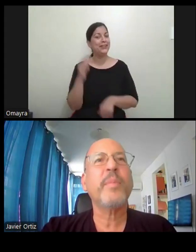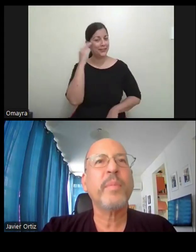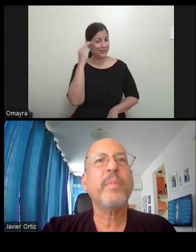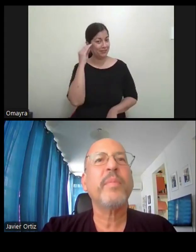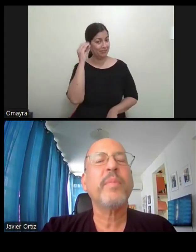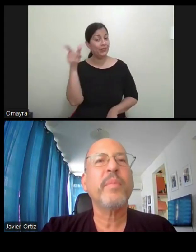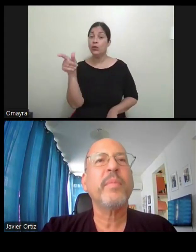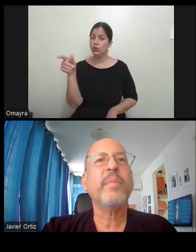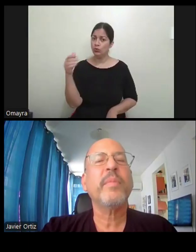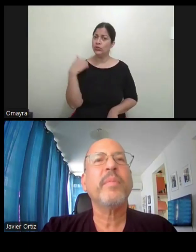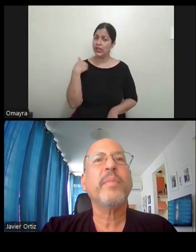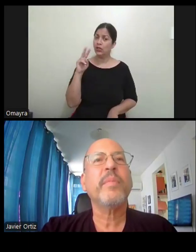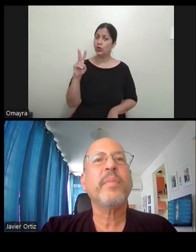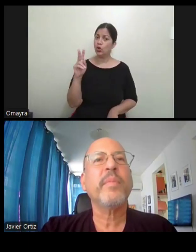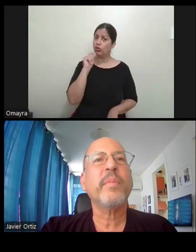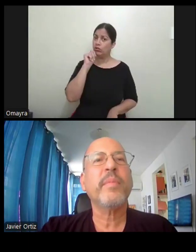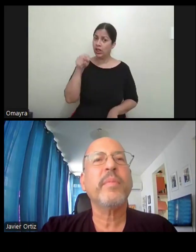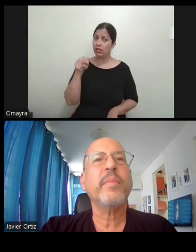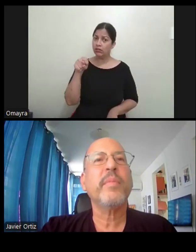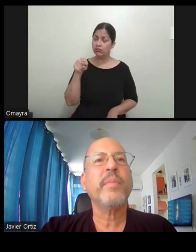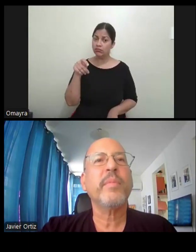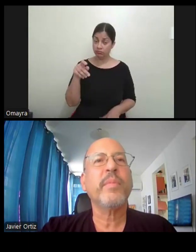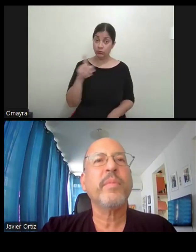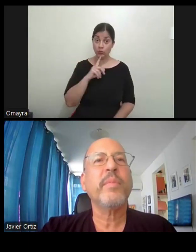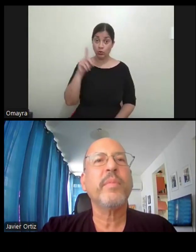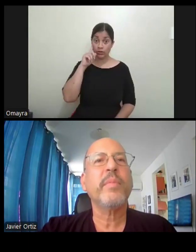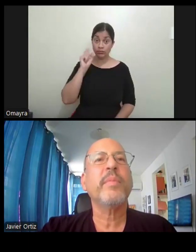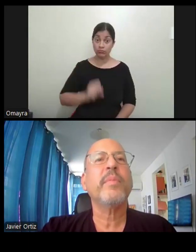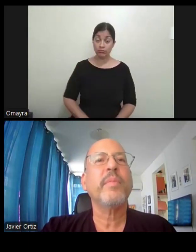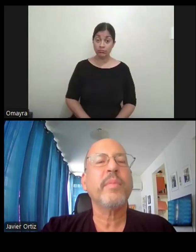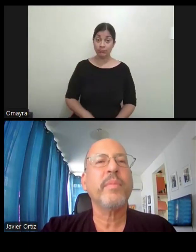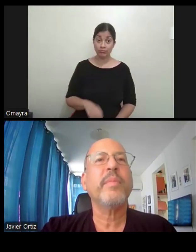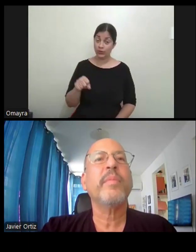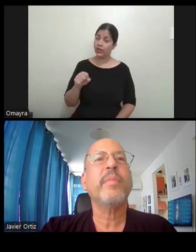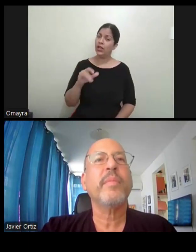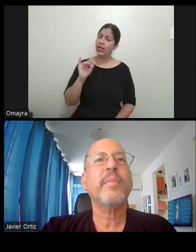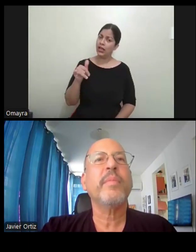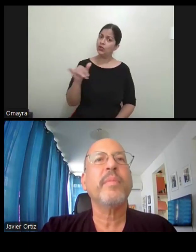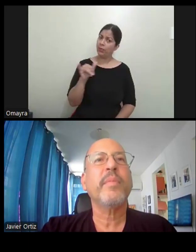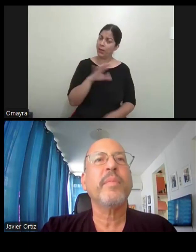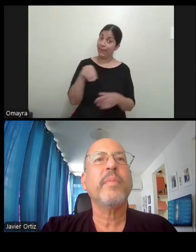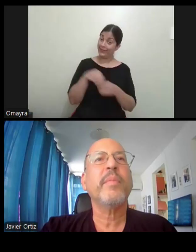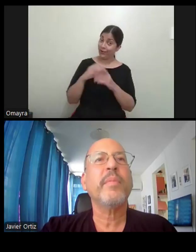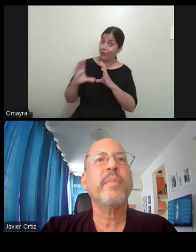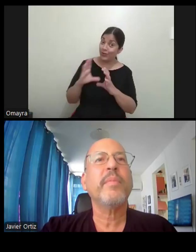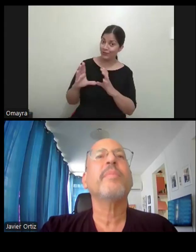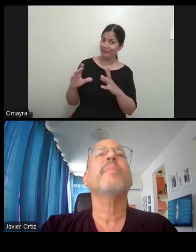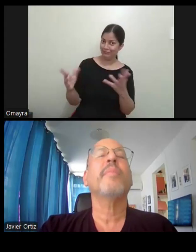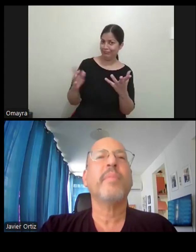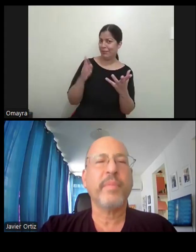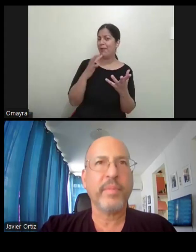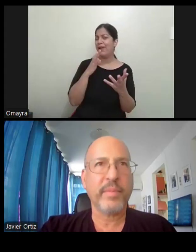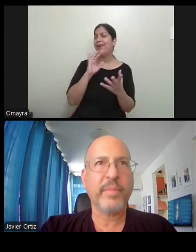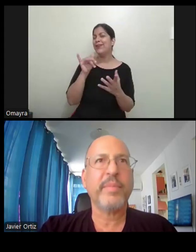Tenías o tienes 2 tías sordas. Sí. Y eso es también parte de la comunicación. O sea, vamos a hablar porque esto es parte